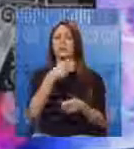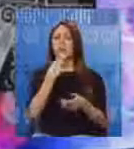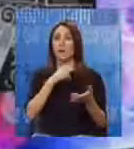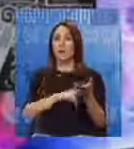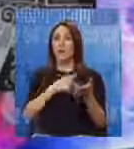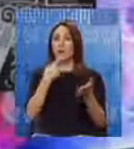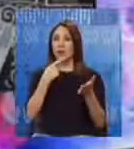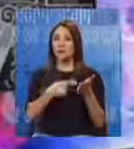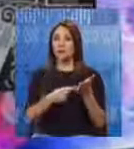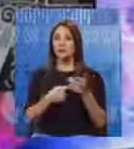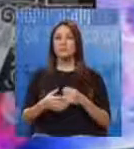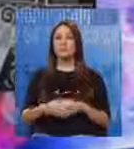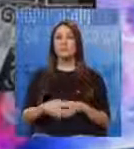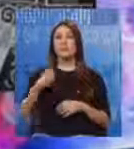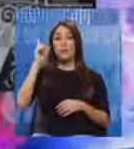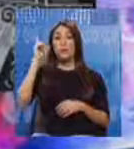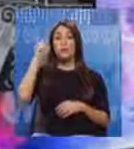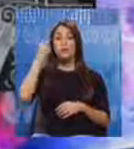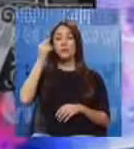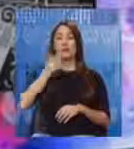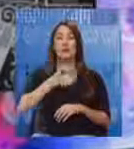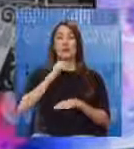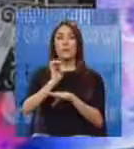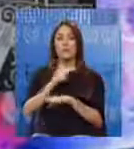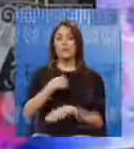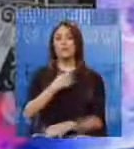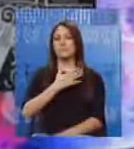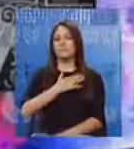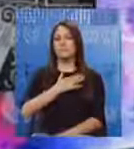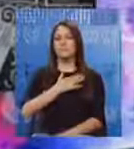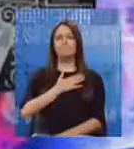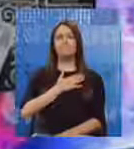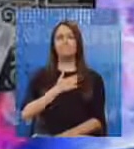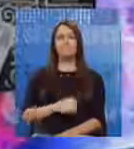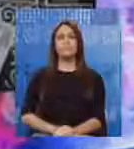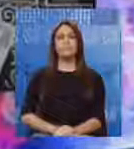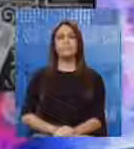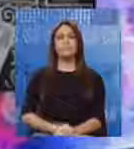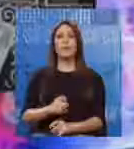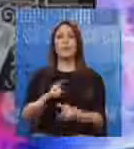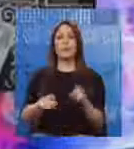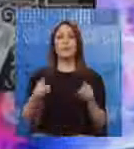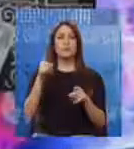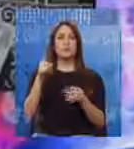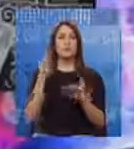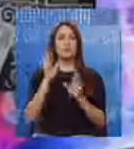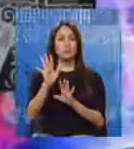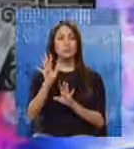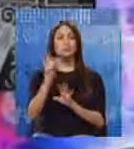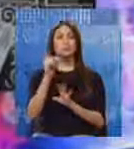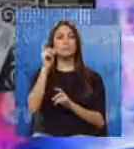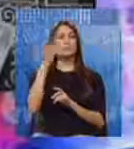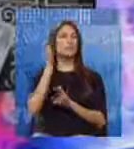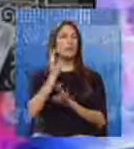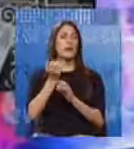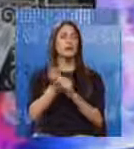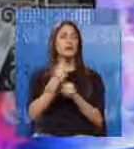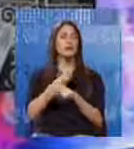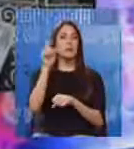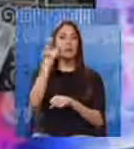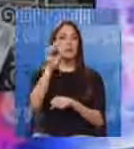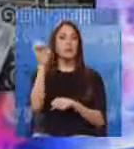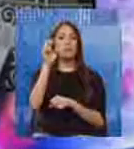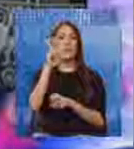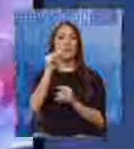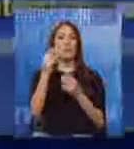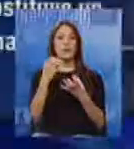que el gobierno del Ecuador lamenta que, a pesar de los ingentes de recursos que el gobierno británico ha destinado para evitar